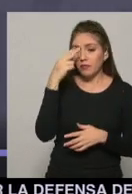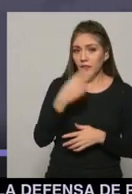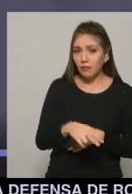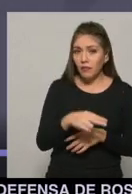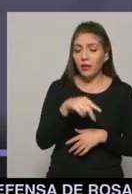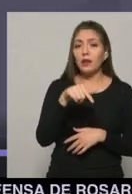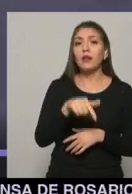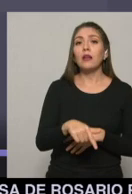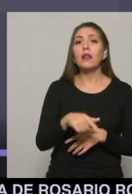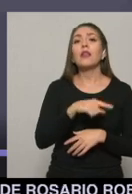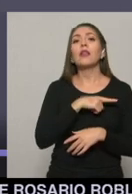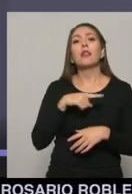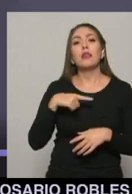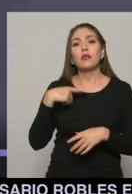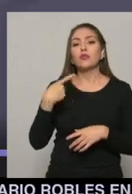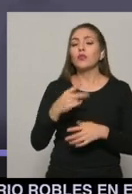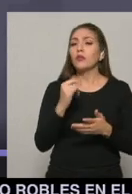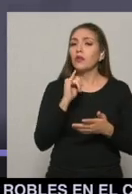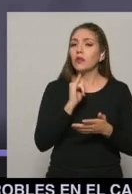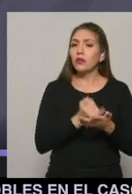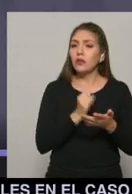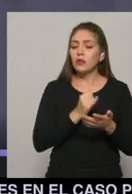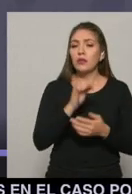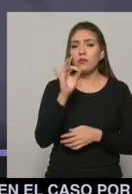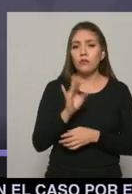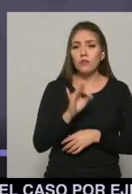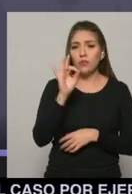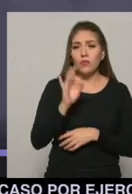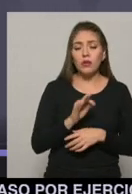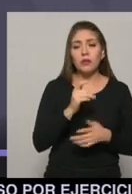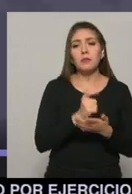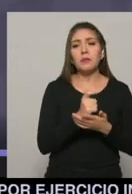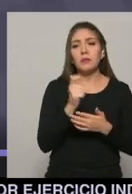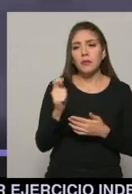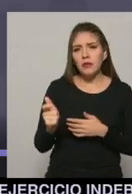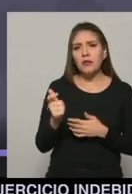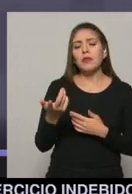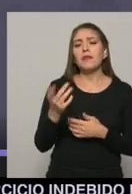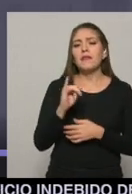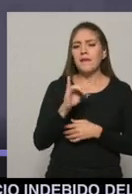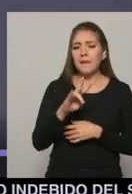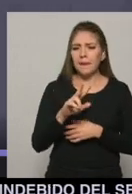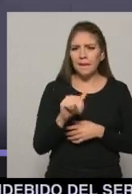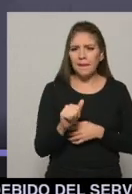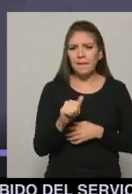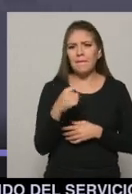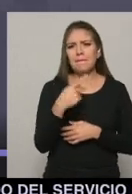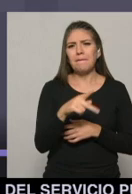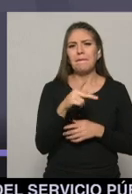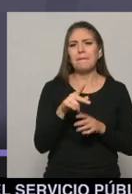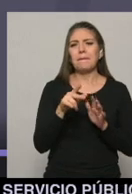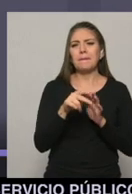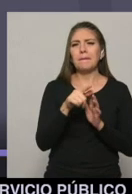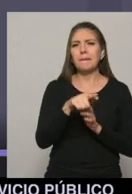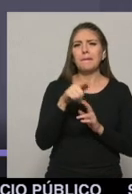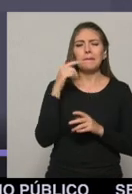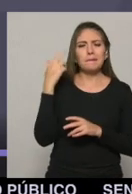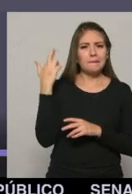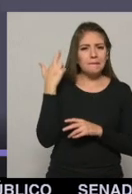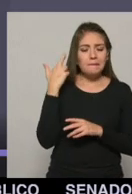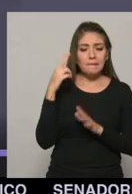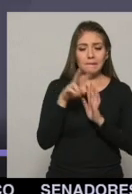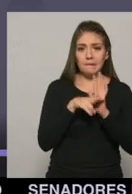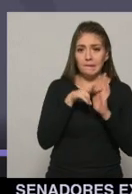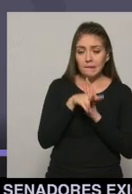retener estos impuestos, el IVA en el caso de plataformas de streaming, de audio o video, o de las aplicaciones de citas, por